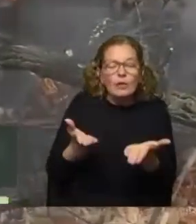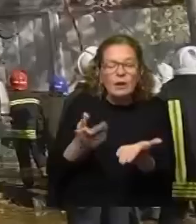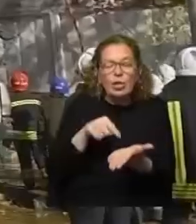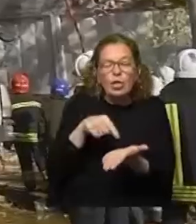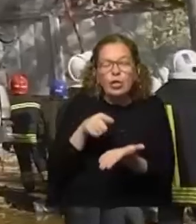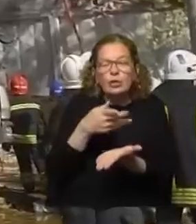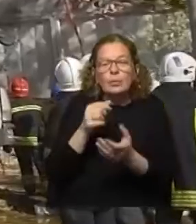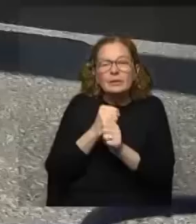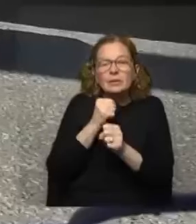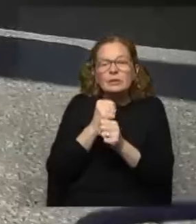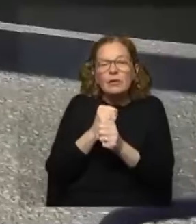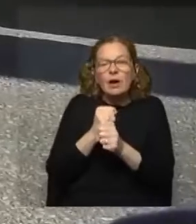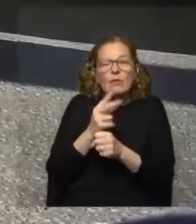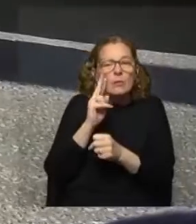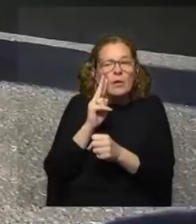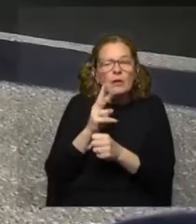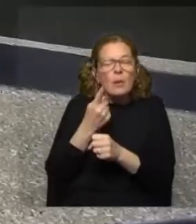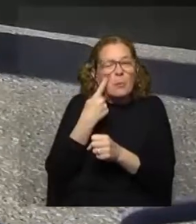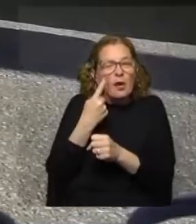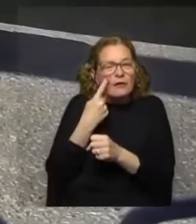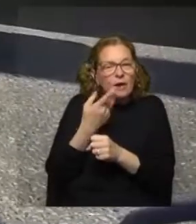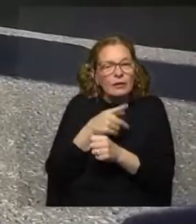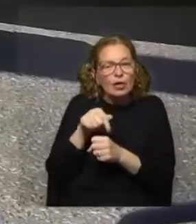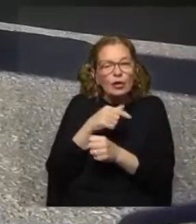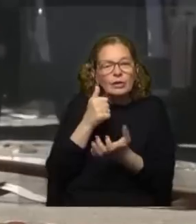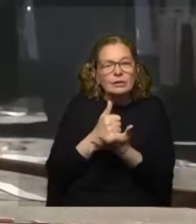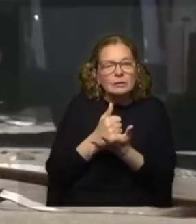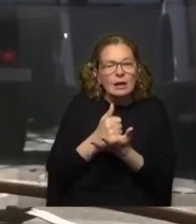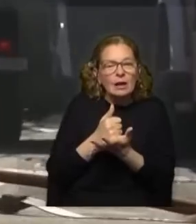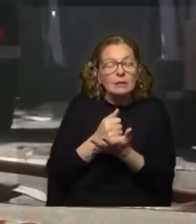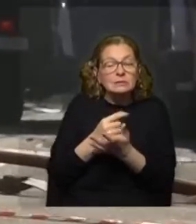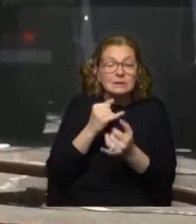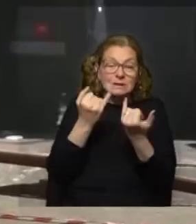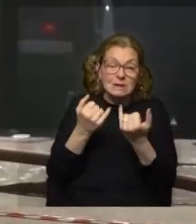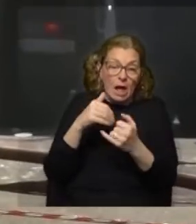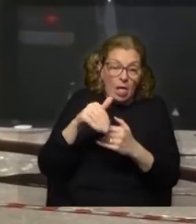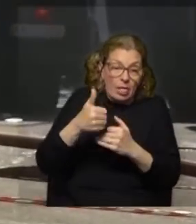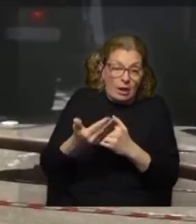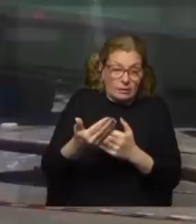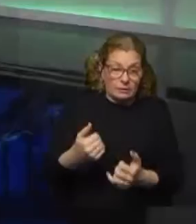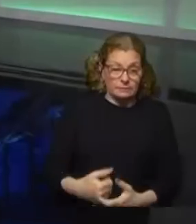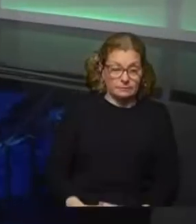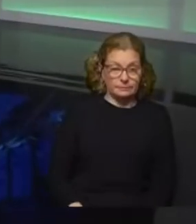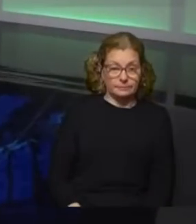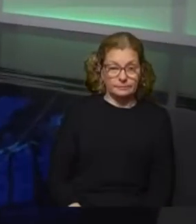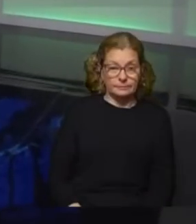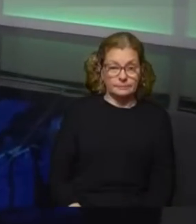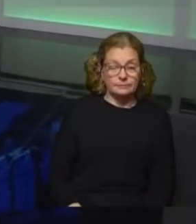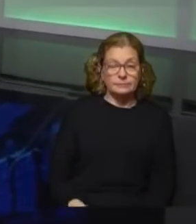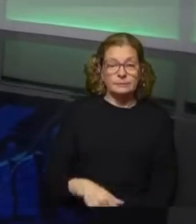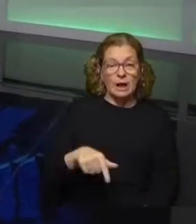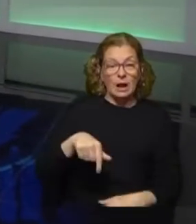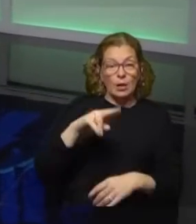continuar el trabajo correspondiente unas pruebas que podrían estar listas en cuestión de días mientras